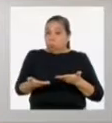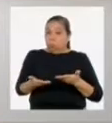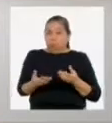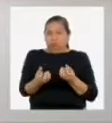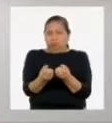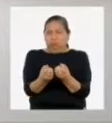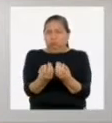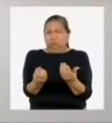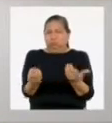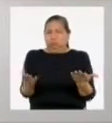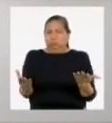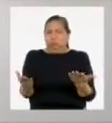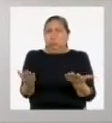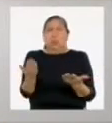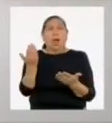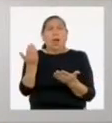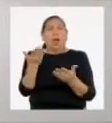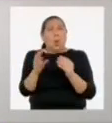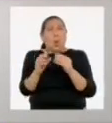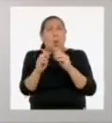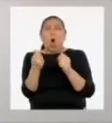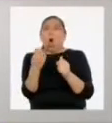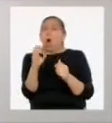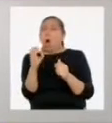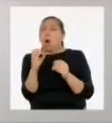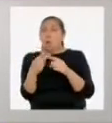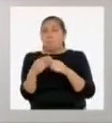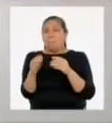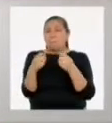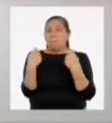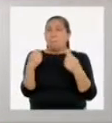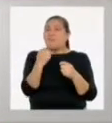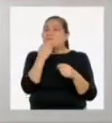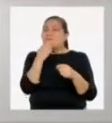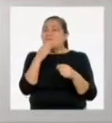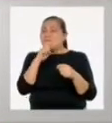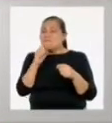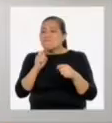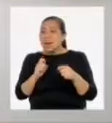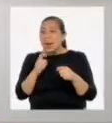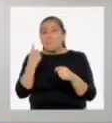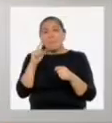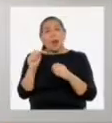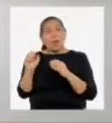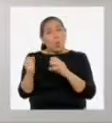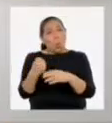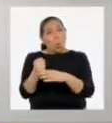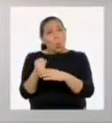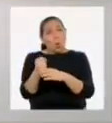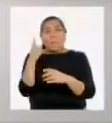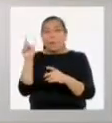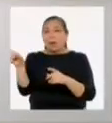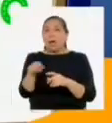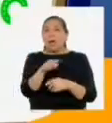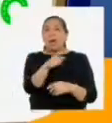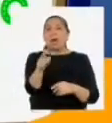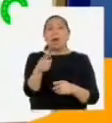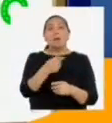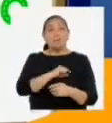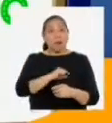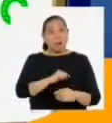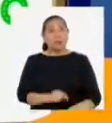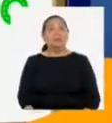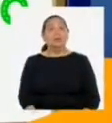una gran cantidad de orfebres al Cusco y a otros centros incas para que elaboren joyas para